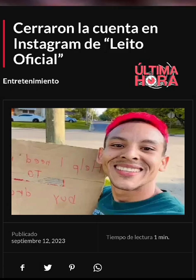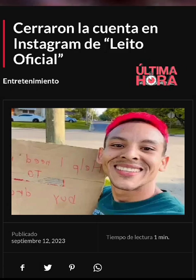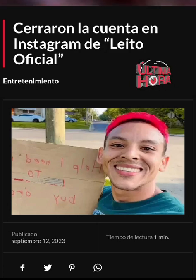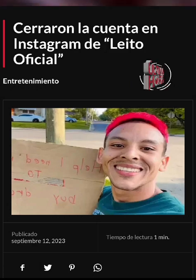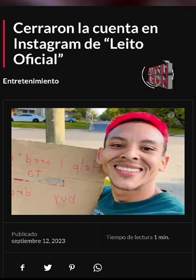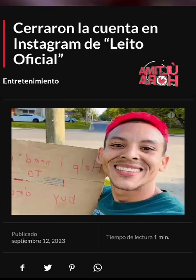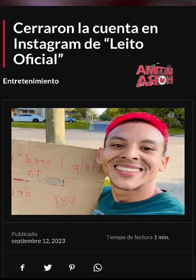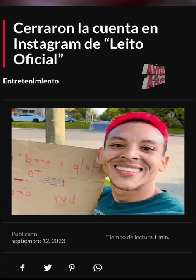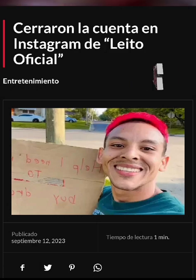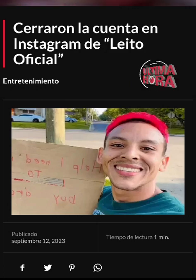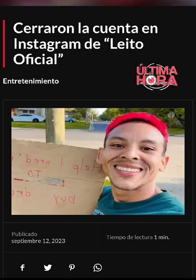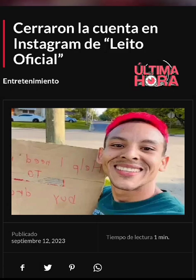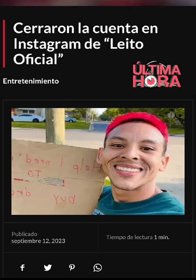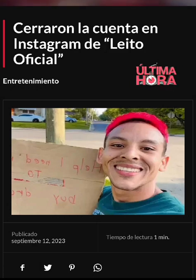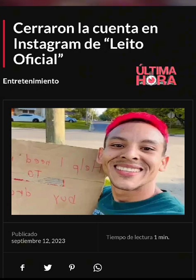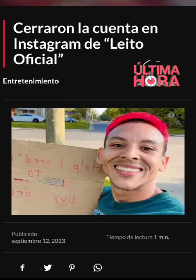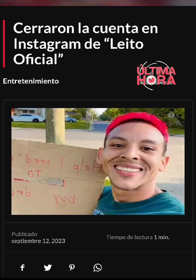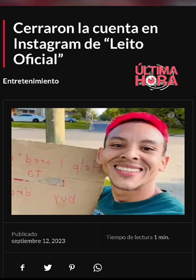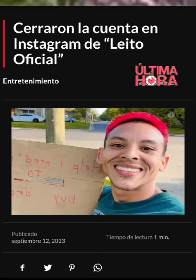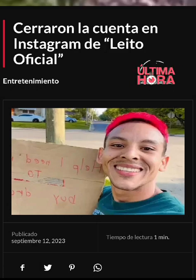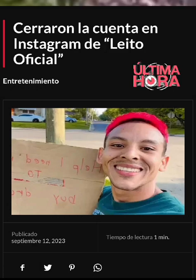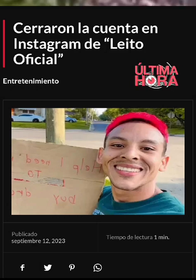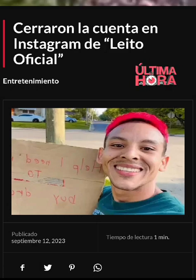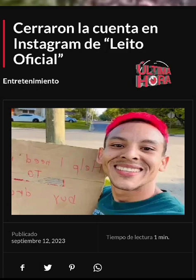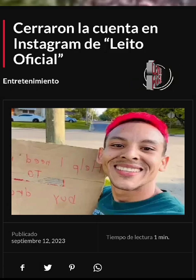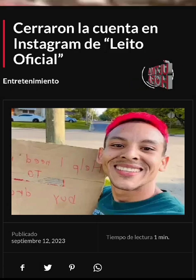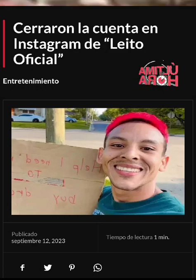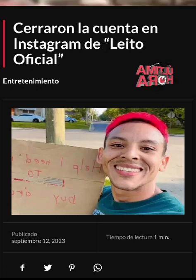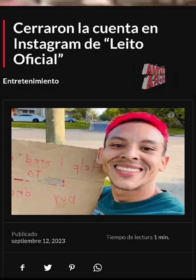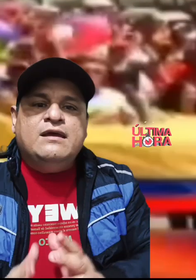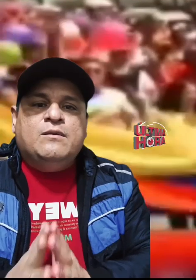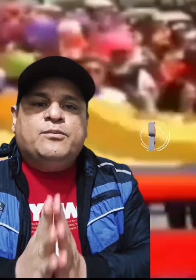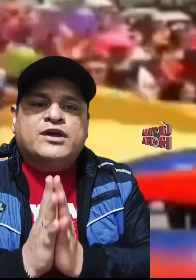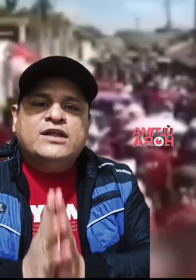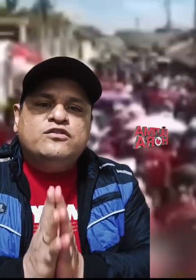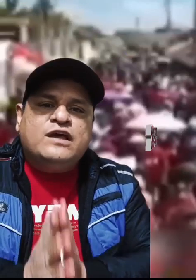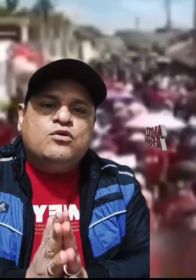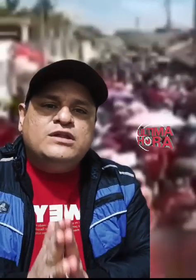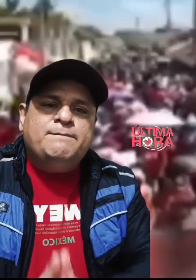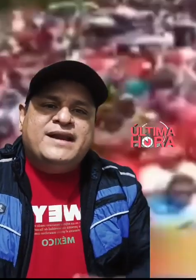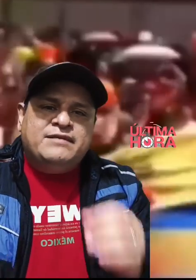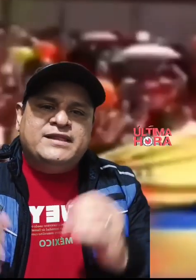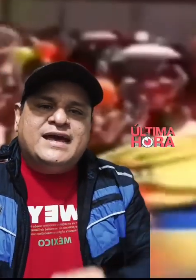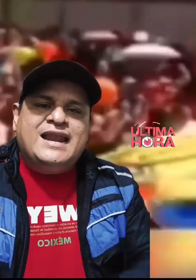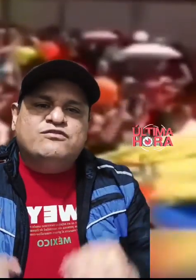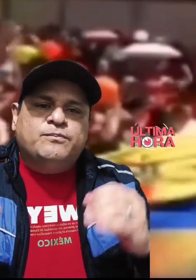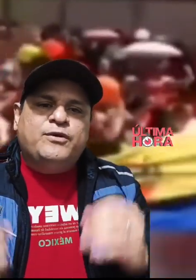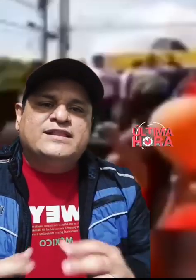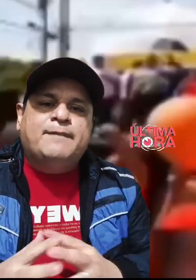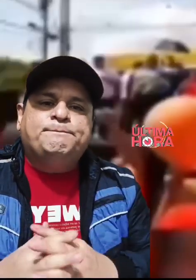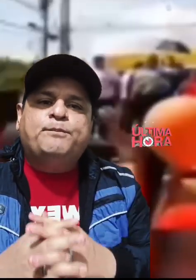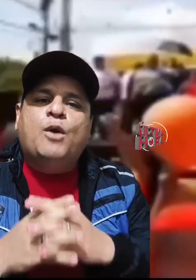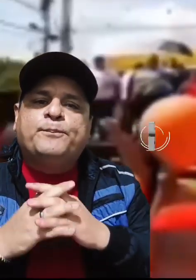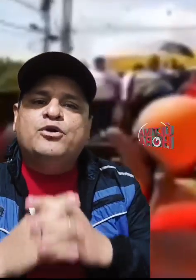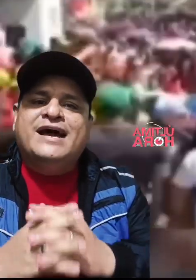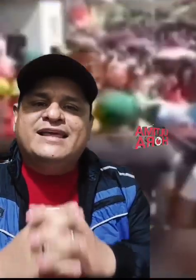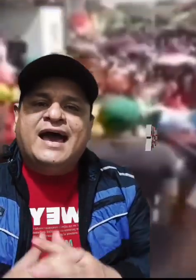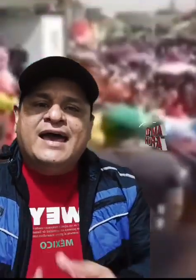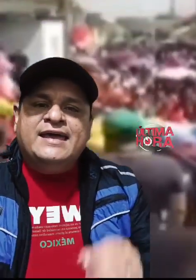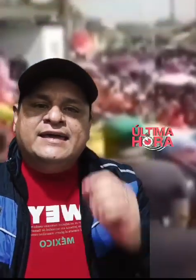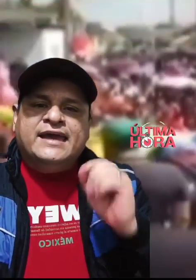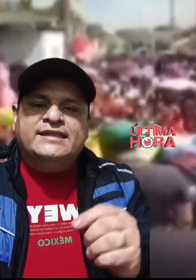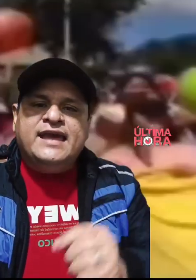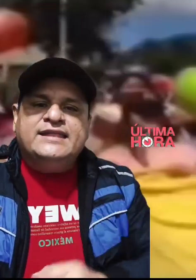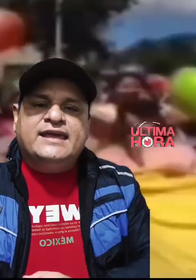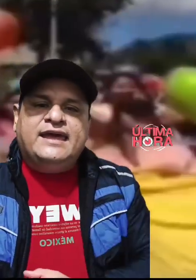así como van y se unen para eliminar la cuenta de un inflitonto como este, ¿por qué no se unen para eliminar la supuesta